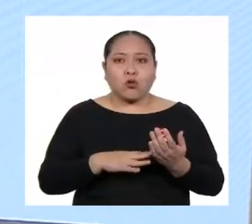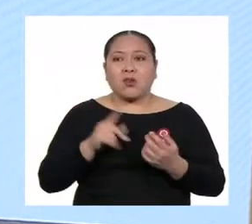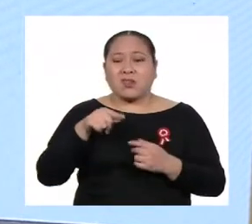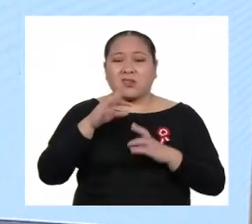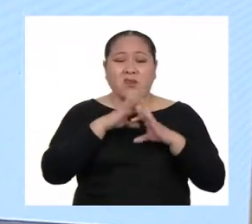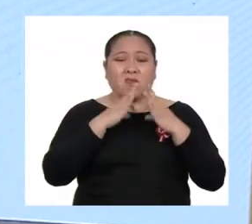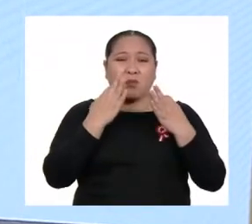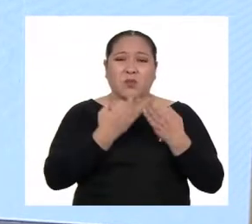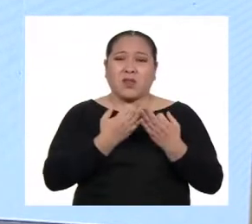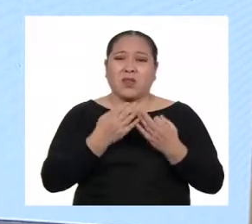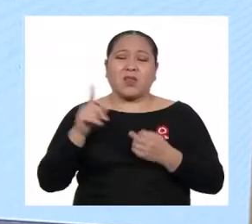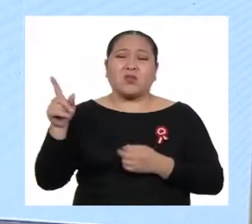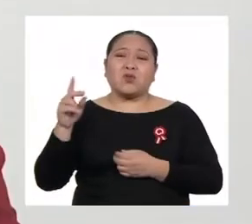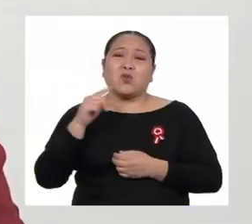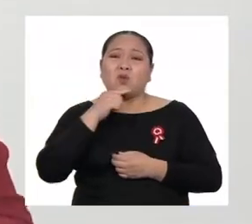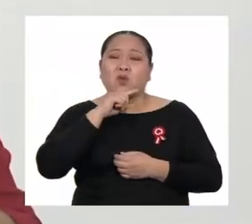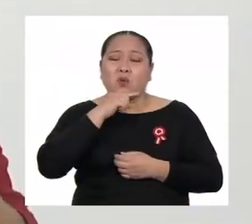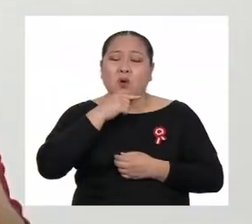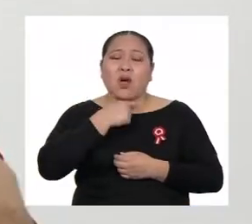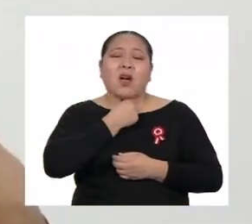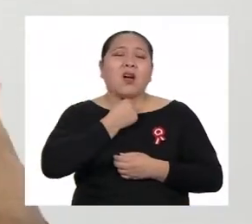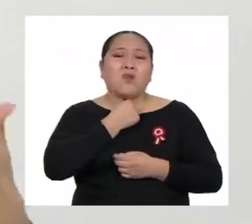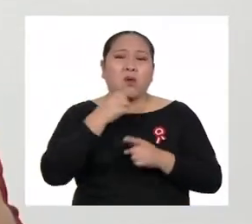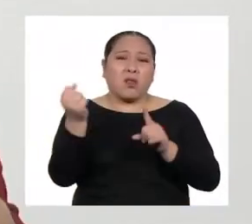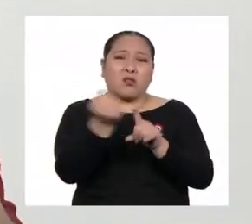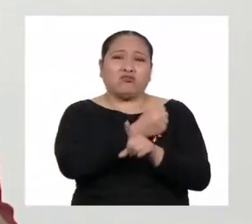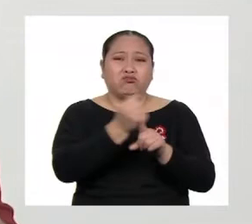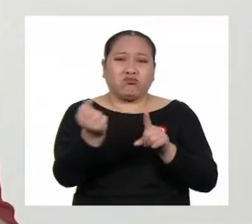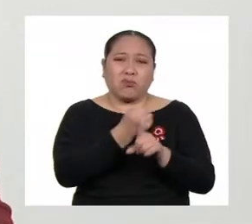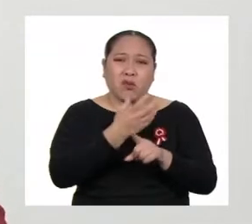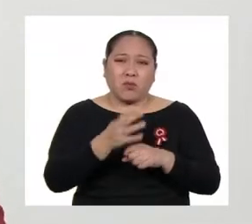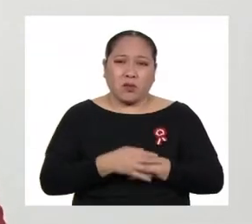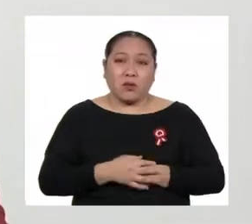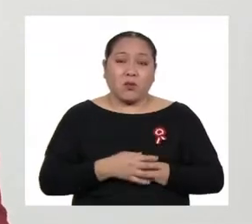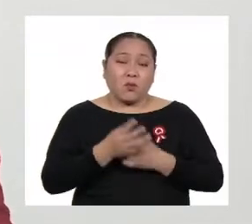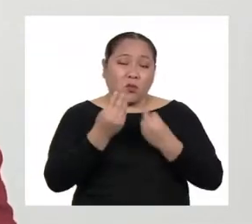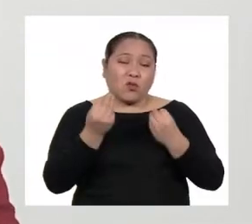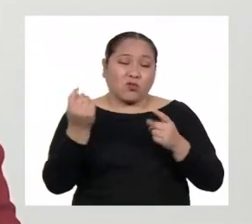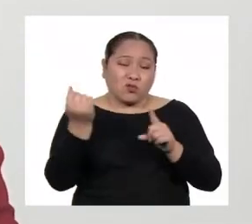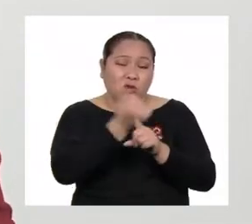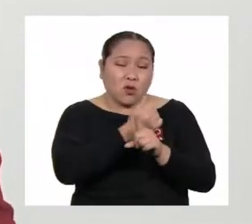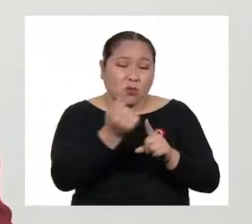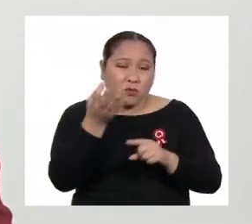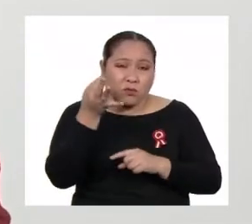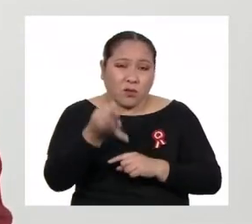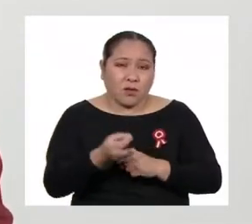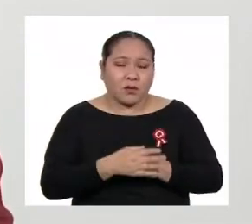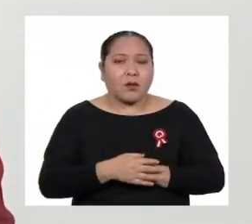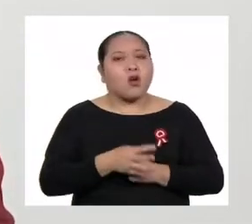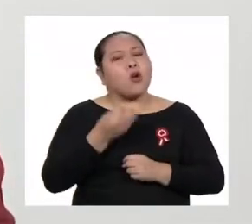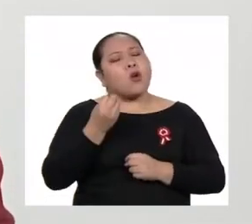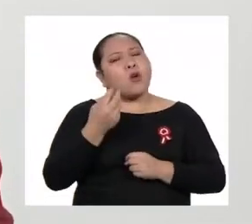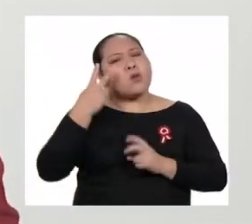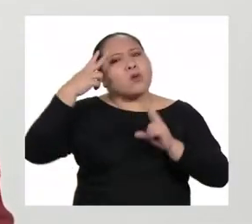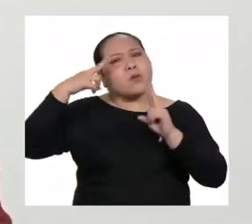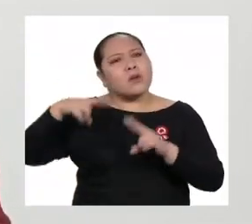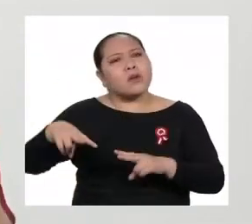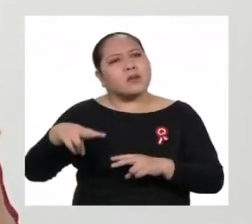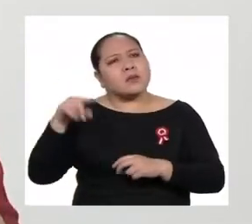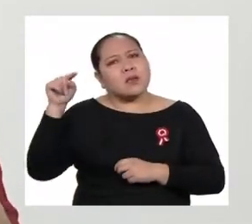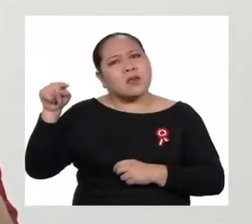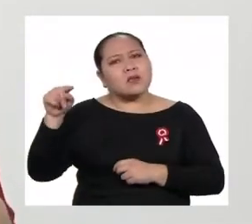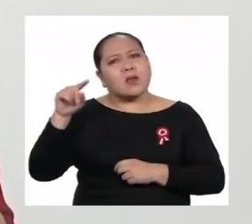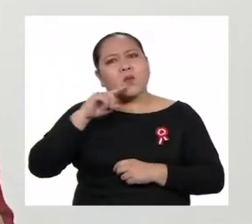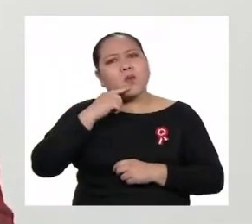abuela era una persona violenta. Bastante violenta, ¿no? Pero, ¿cómo te das cuenta de que era